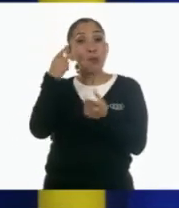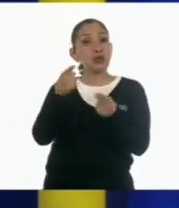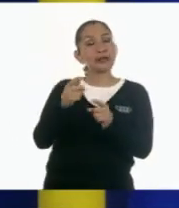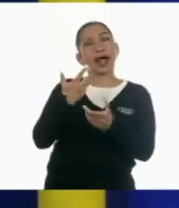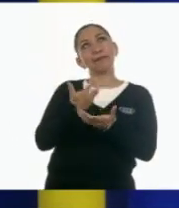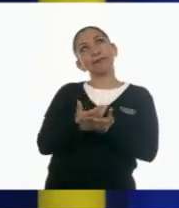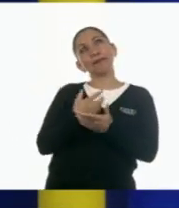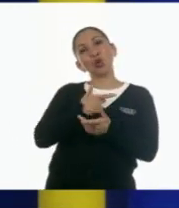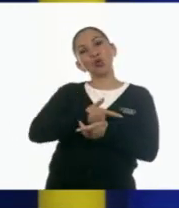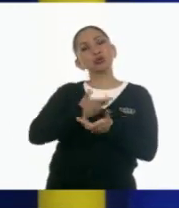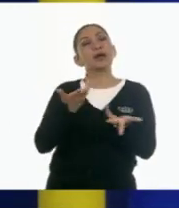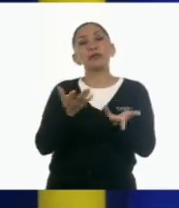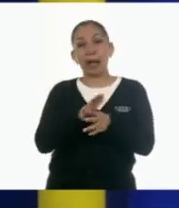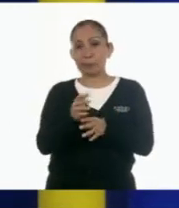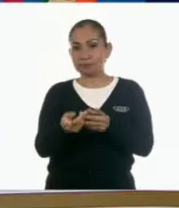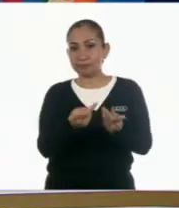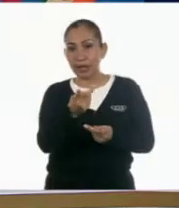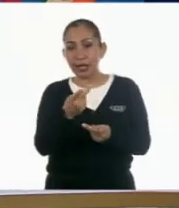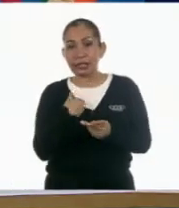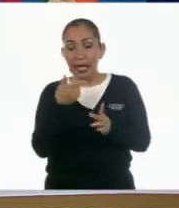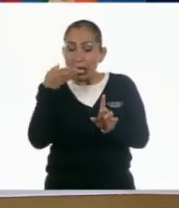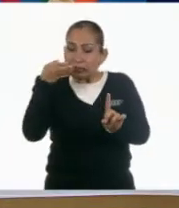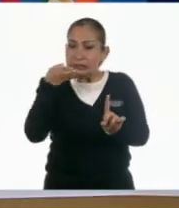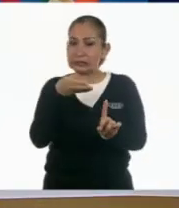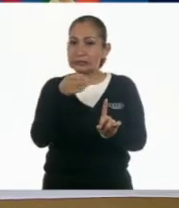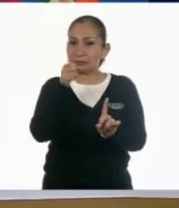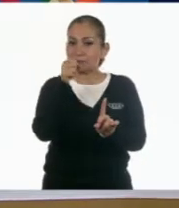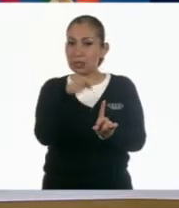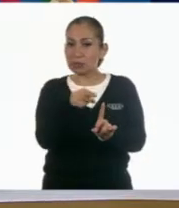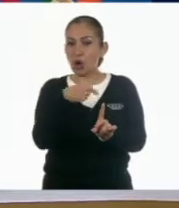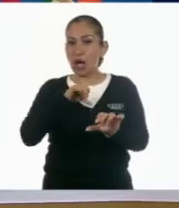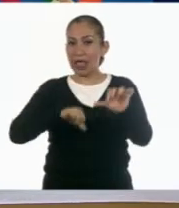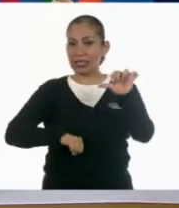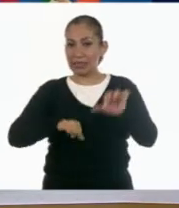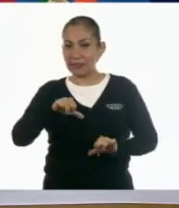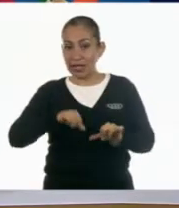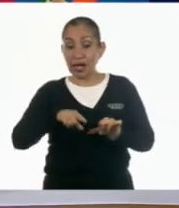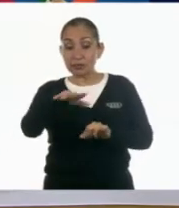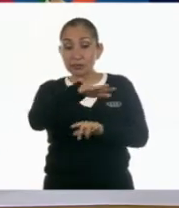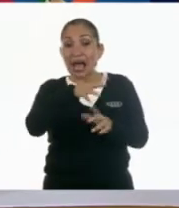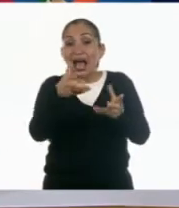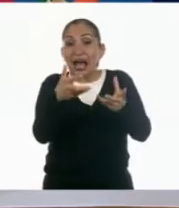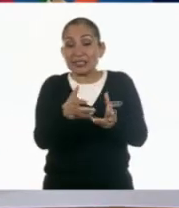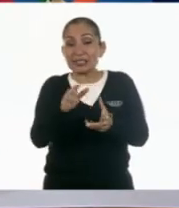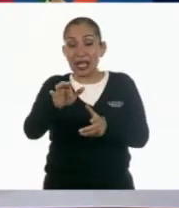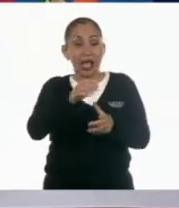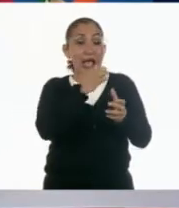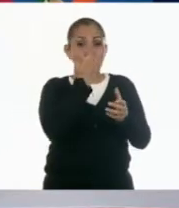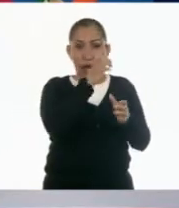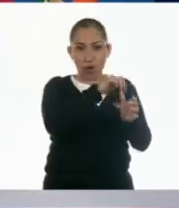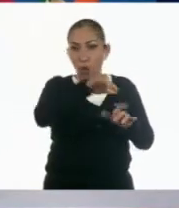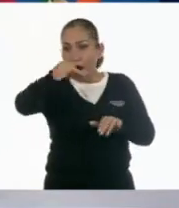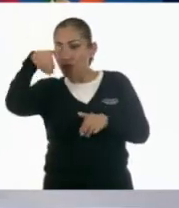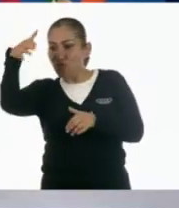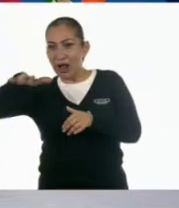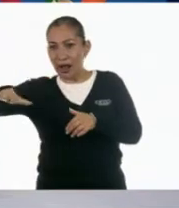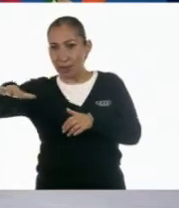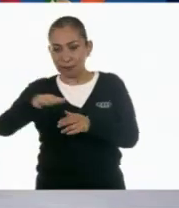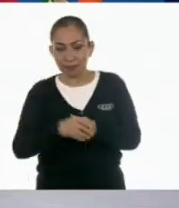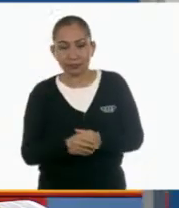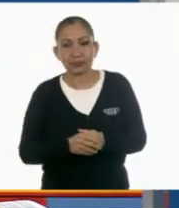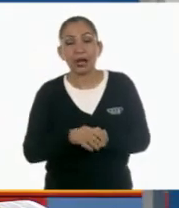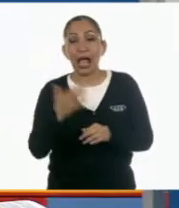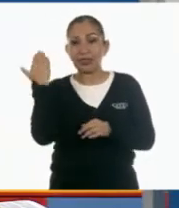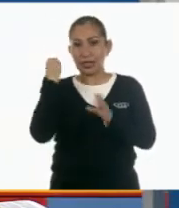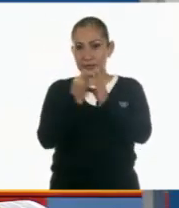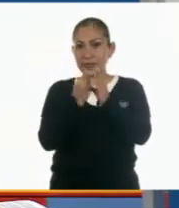música. Así es. Y esto iría muy encaminado dentro también de las actividades que realiza fuera de la escuela. La